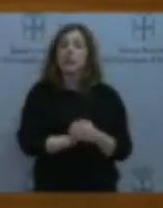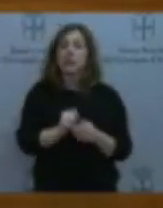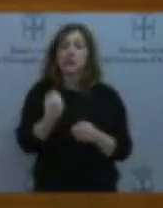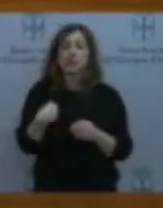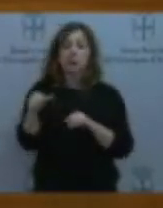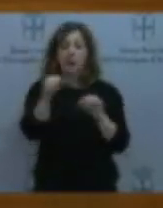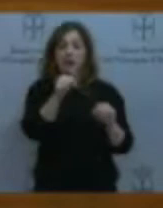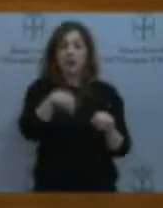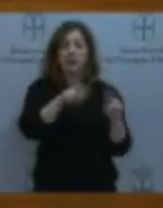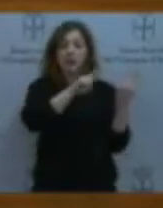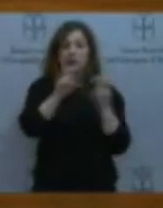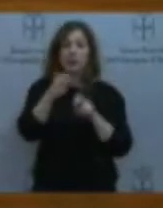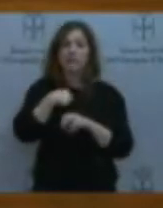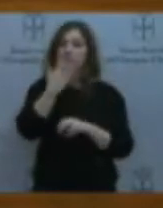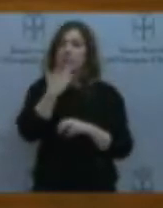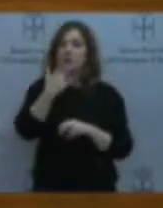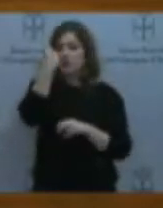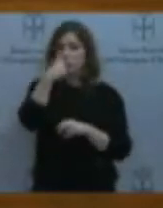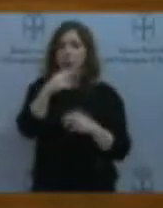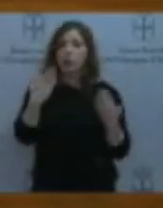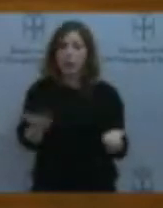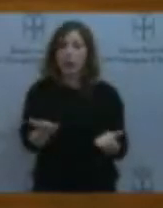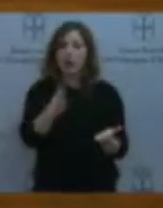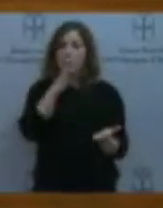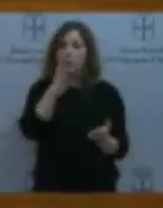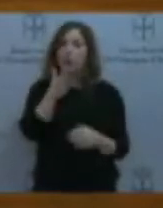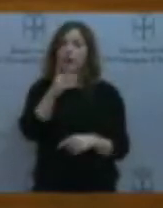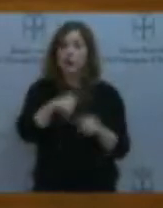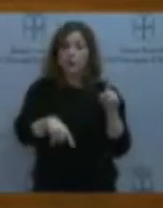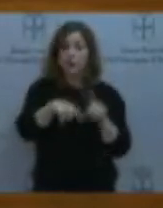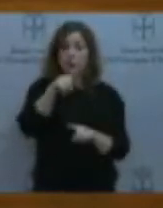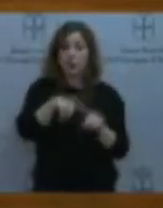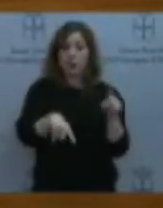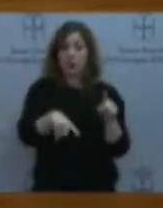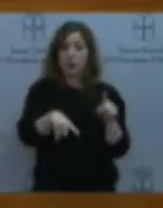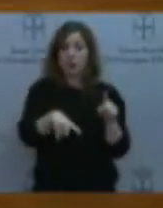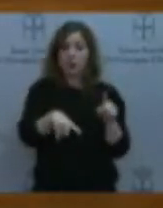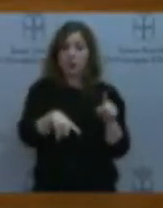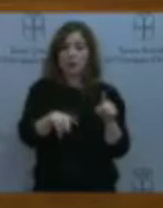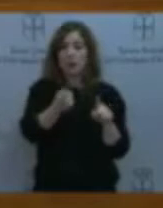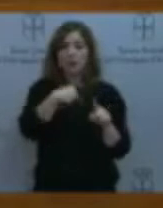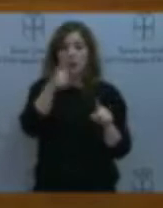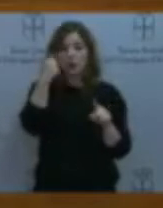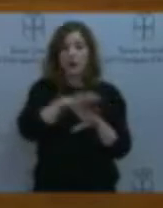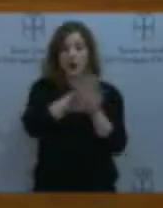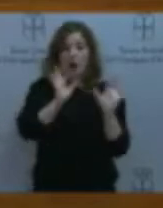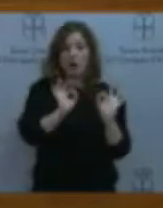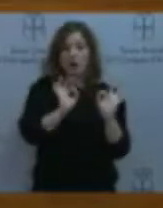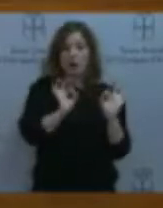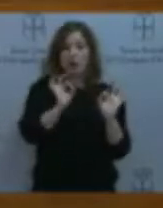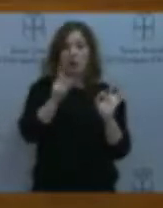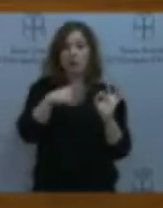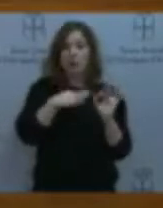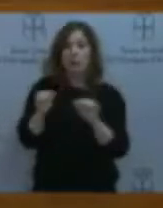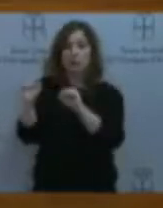asunto. Me gustaría saber cuál es, porque depende muy bien de que tengamos claro esto, que podamos luego defender